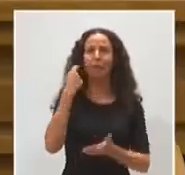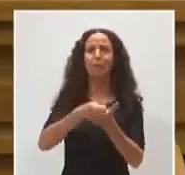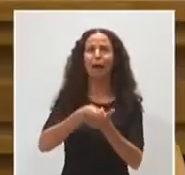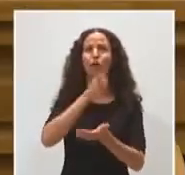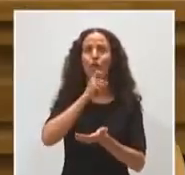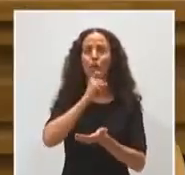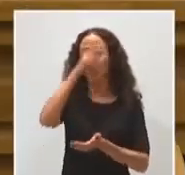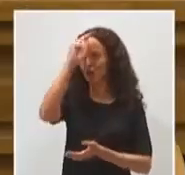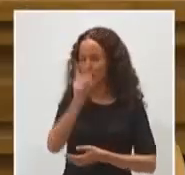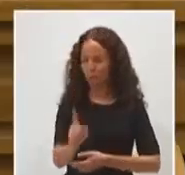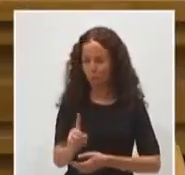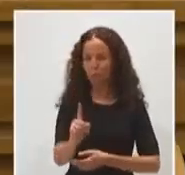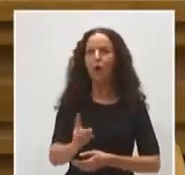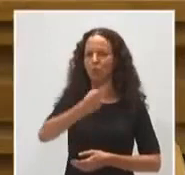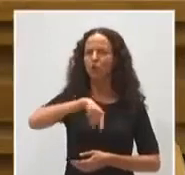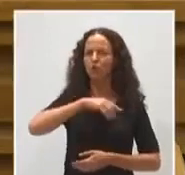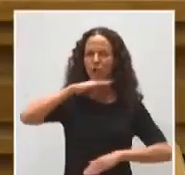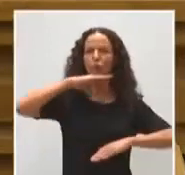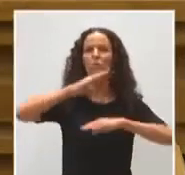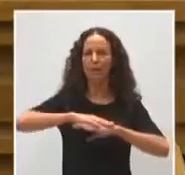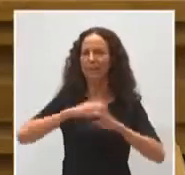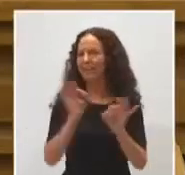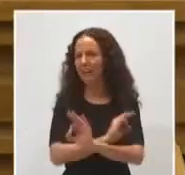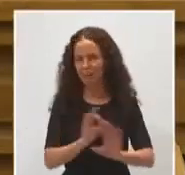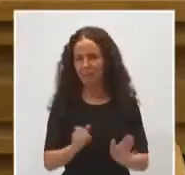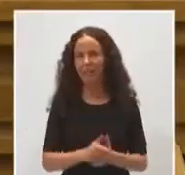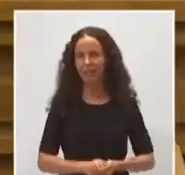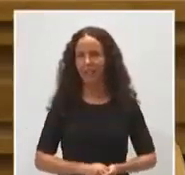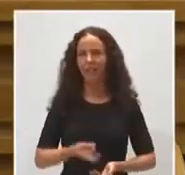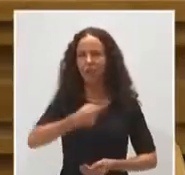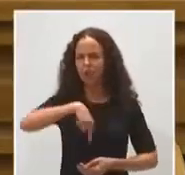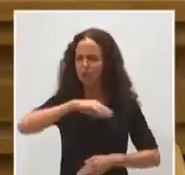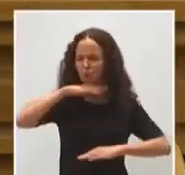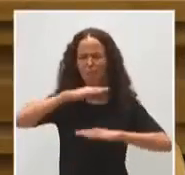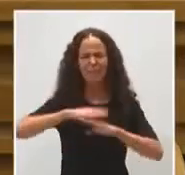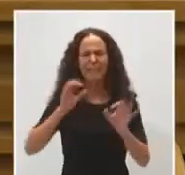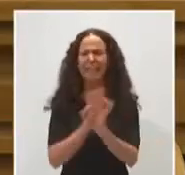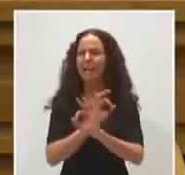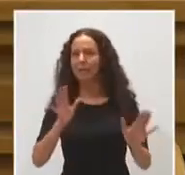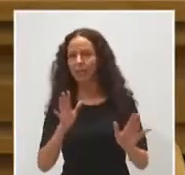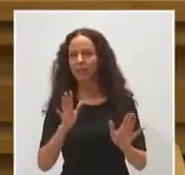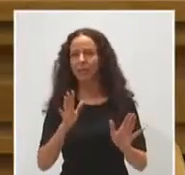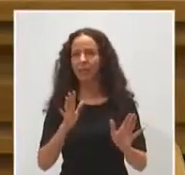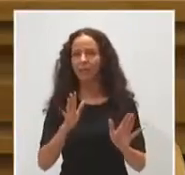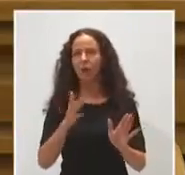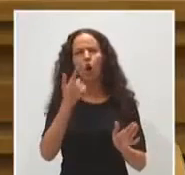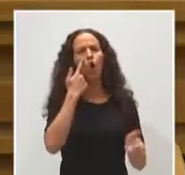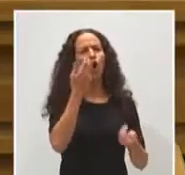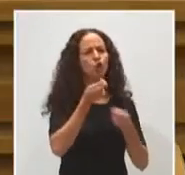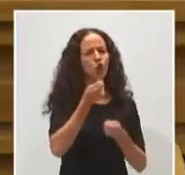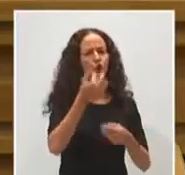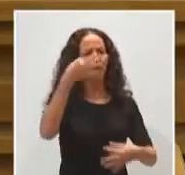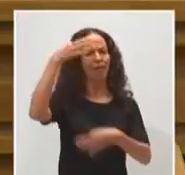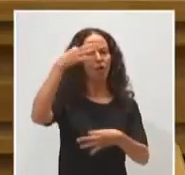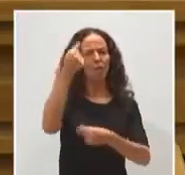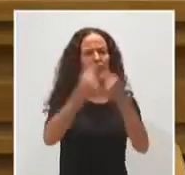se preocupen porque vamos a cumplir claramente vamos a cumplir claramente con los mecanismos de control y de rigor presupuestario